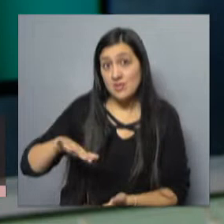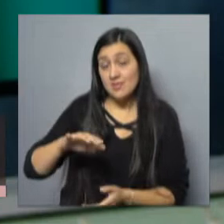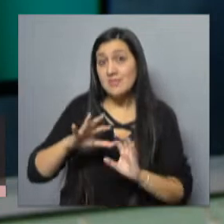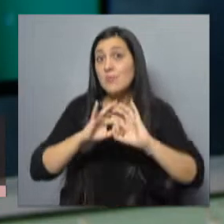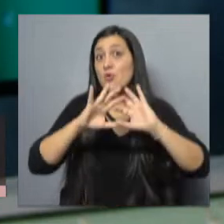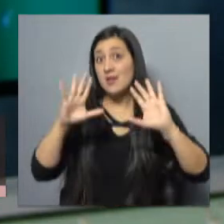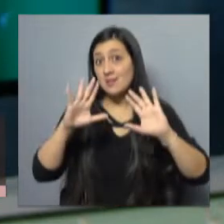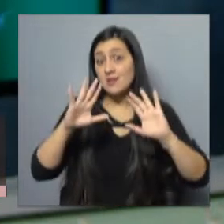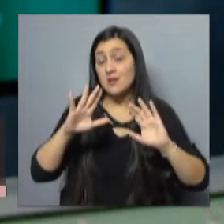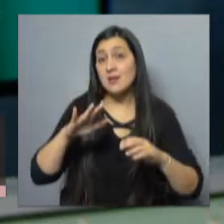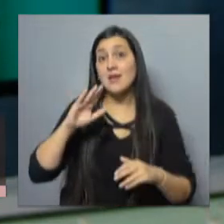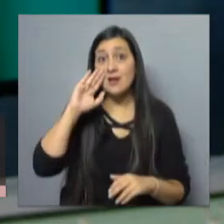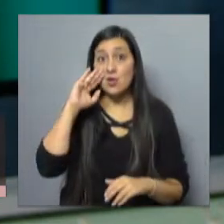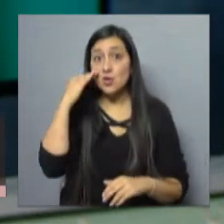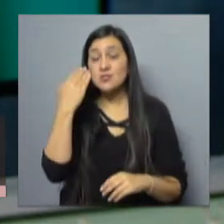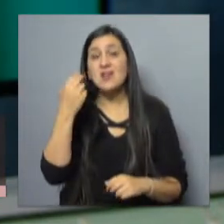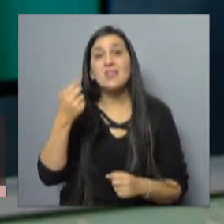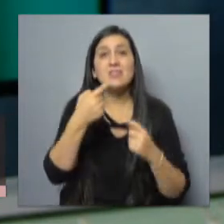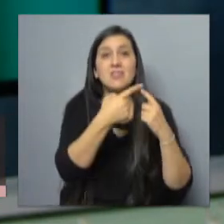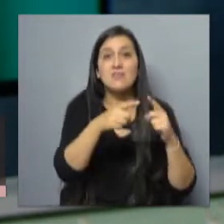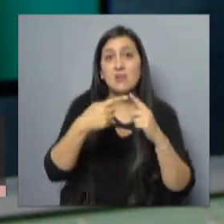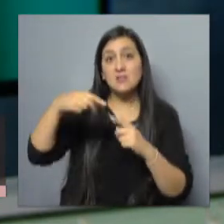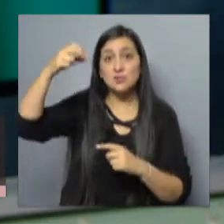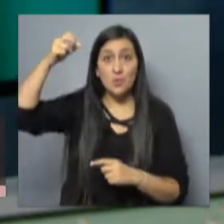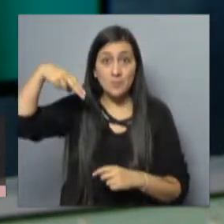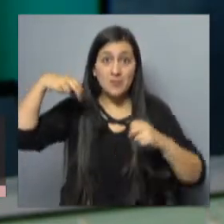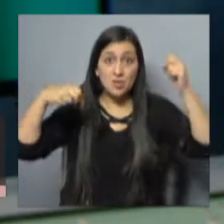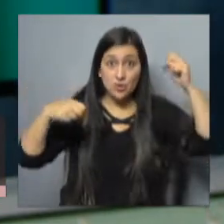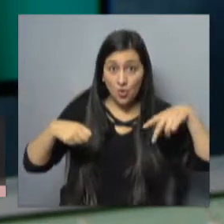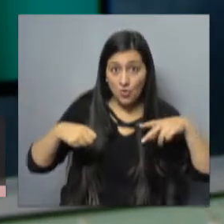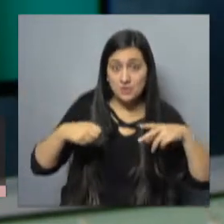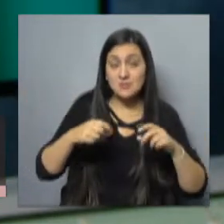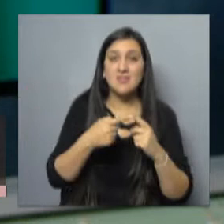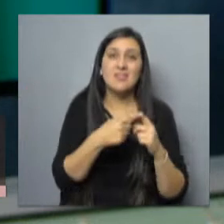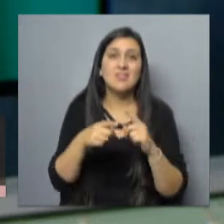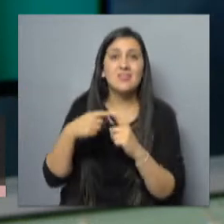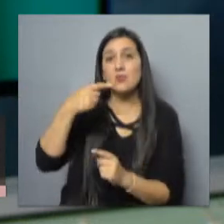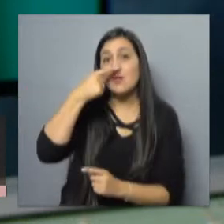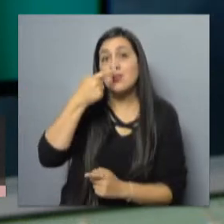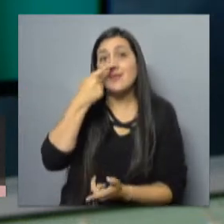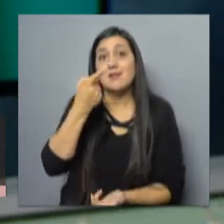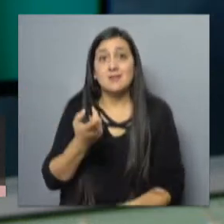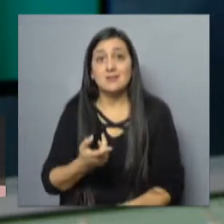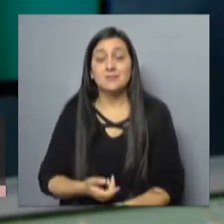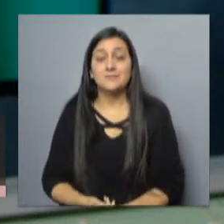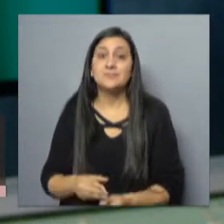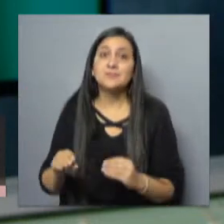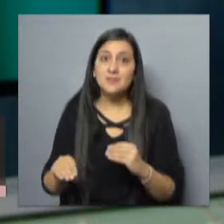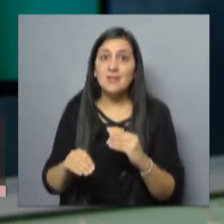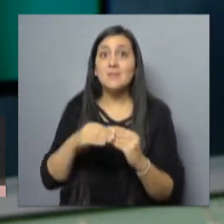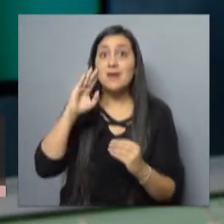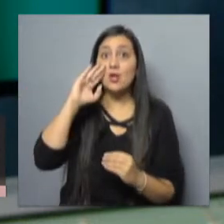los distintos puntos de vista las distintas sensibilidades los distintos intereses de las personas y que además